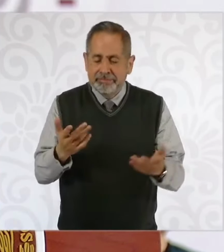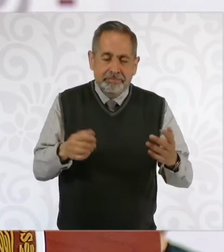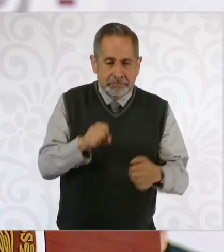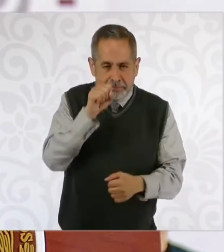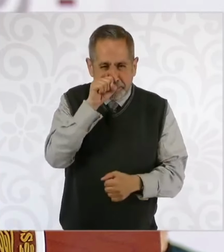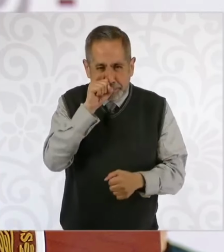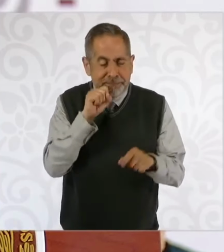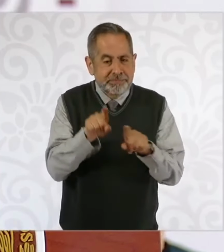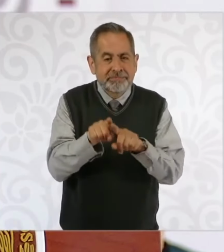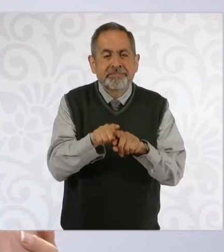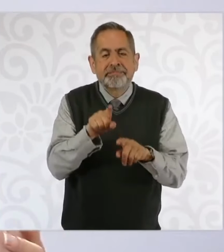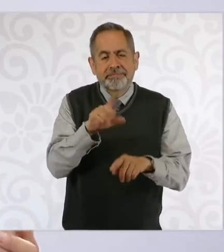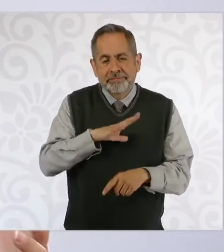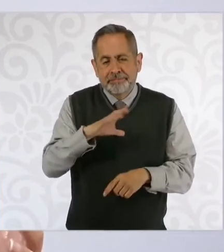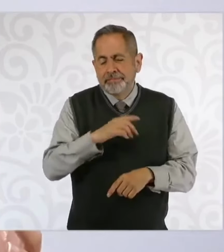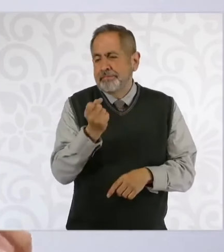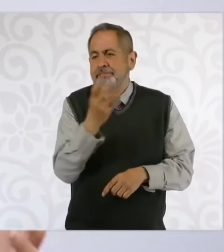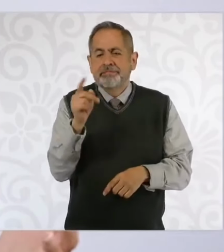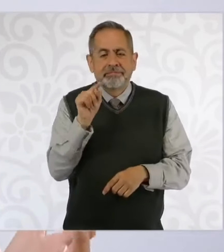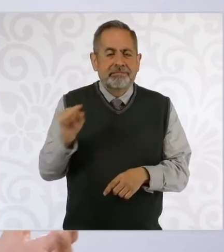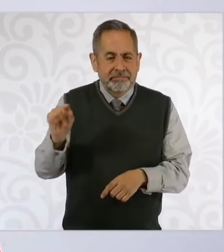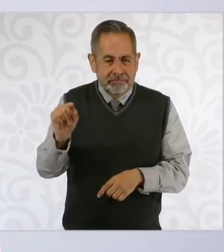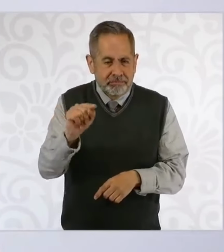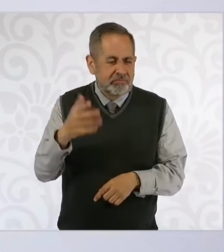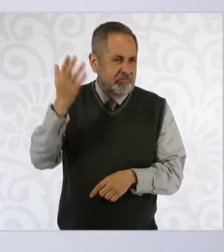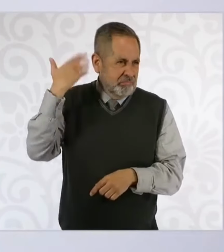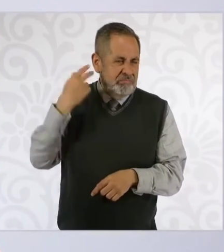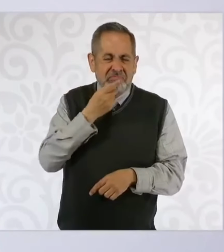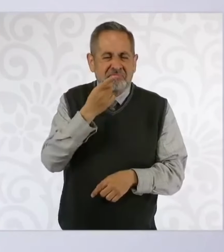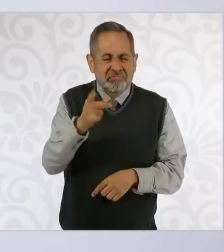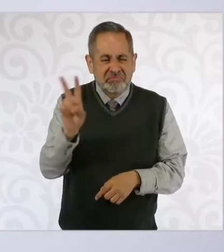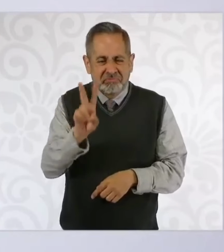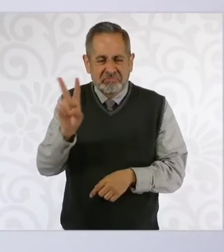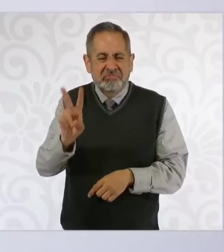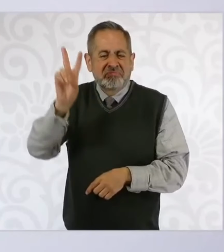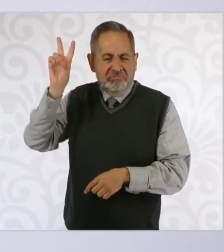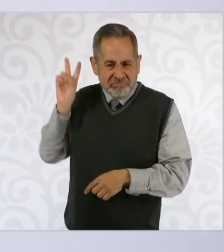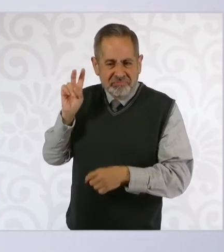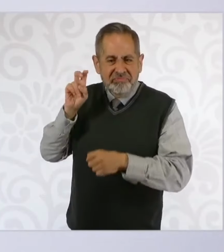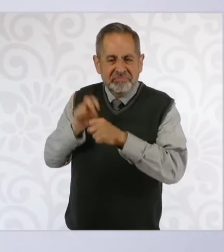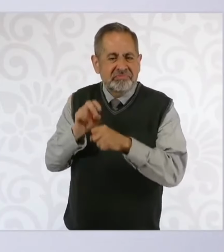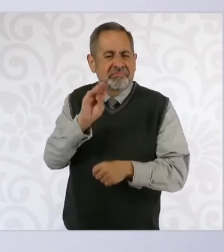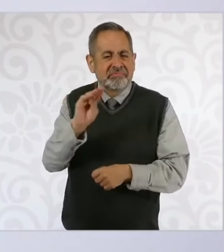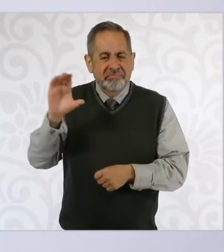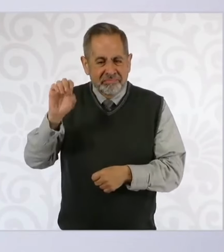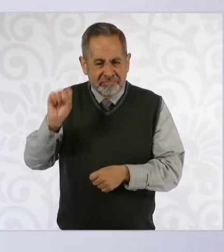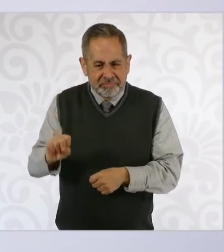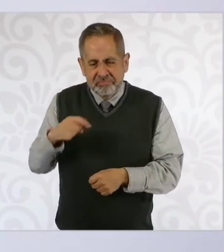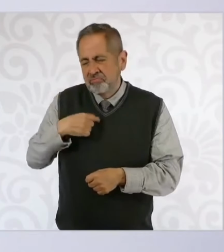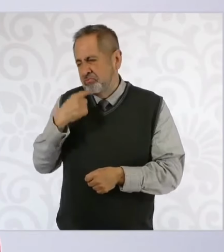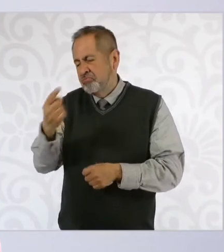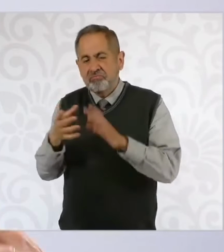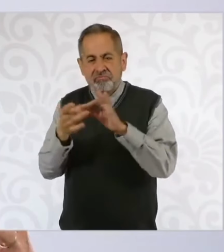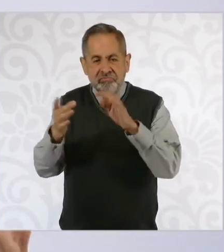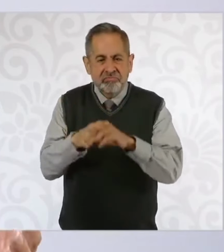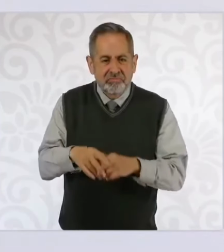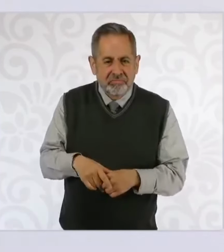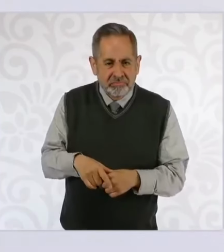También hay una campaña, lo dije el viernes de la semana pasada en Baja California Sur, de que